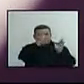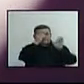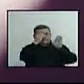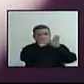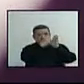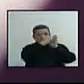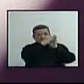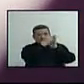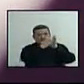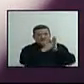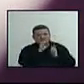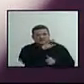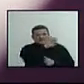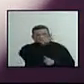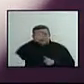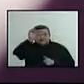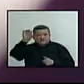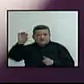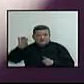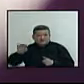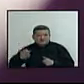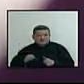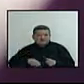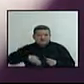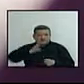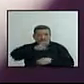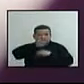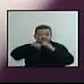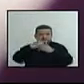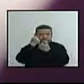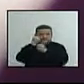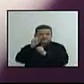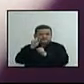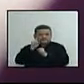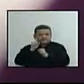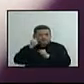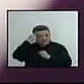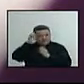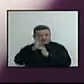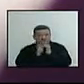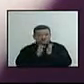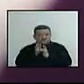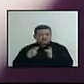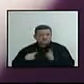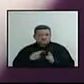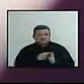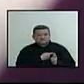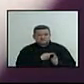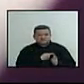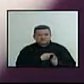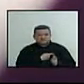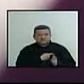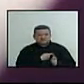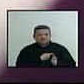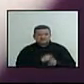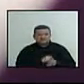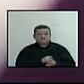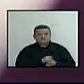Señor Padre Santo, Dios Todopoderoso y Eterno, por Cristo Señor nuestro.